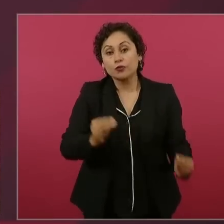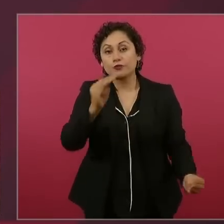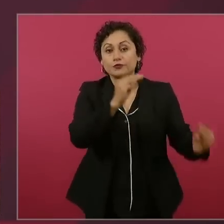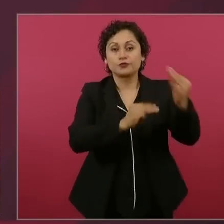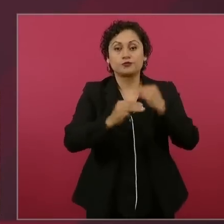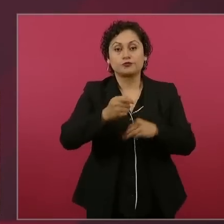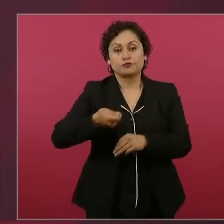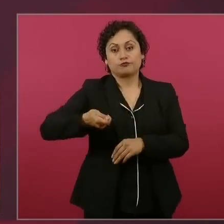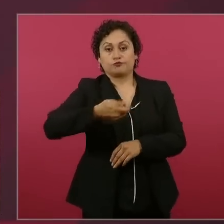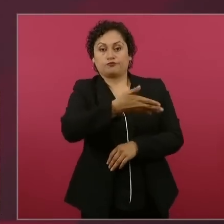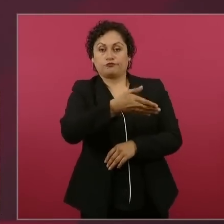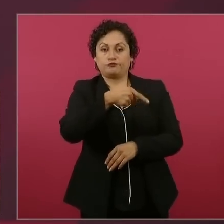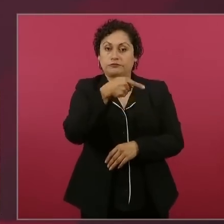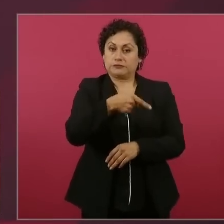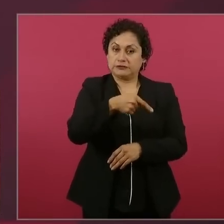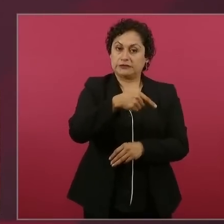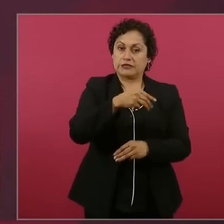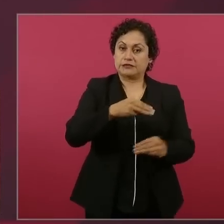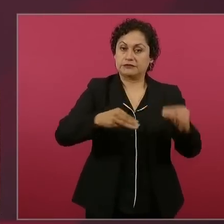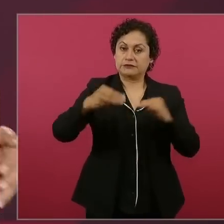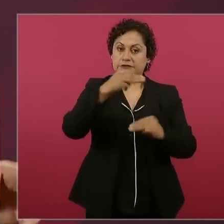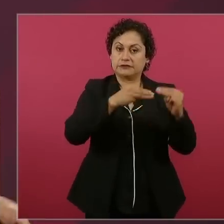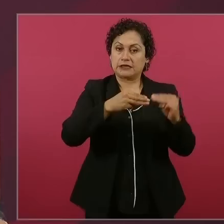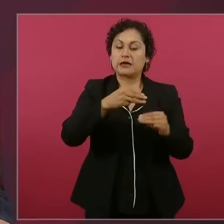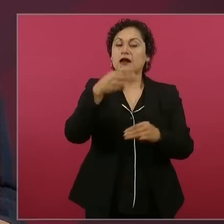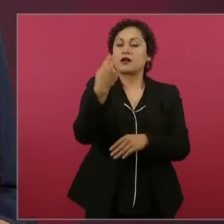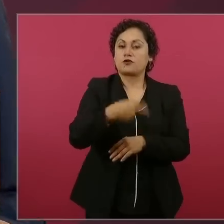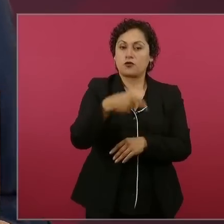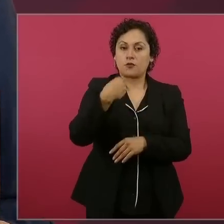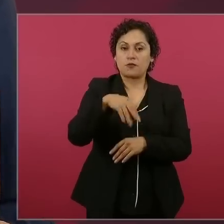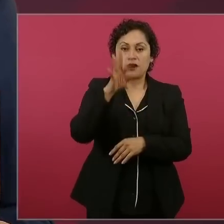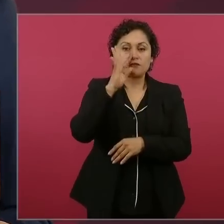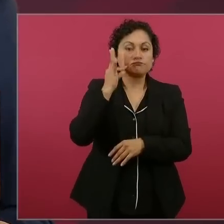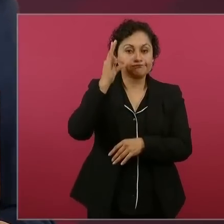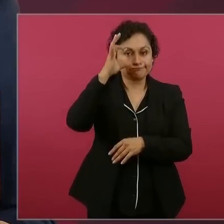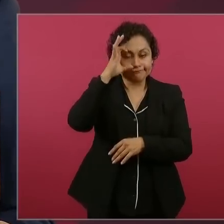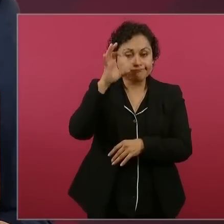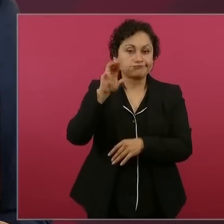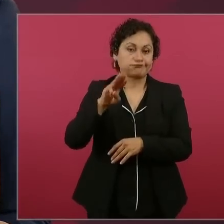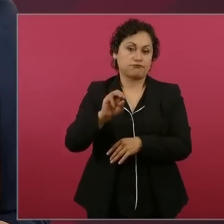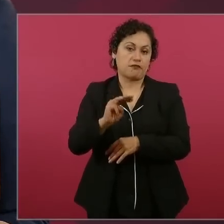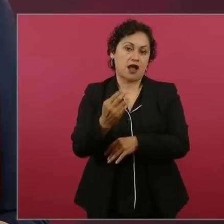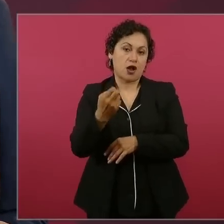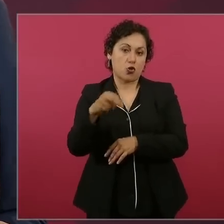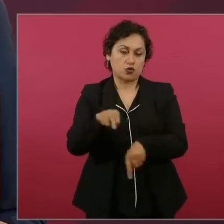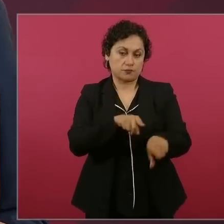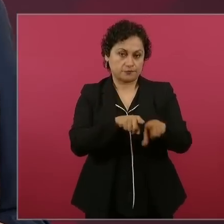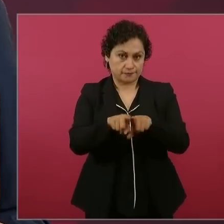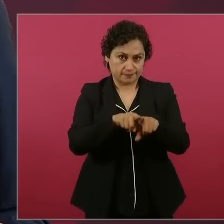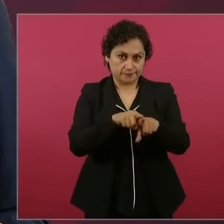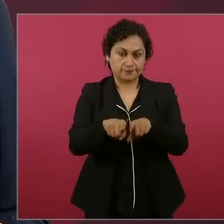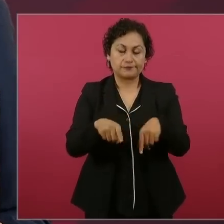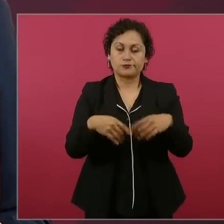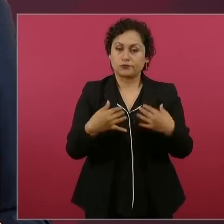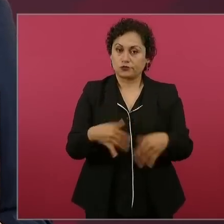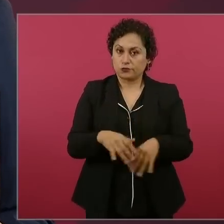conocerse como la Sierra de los Flores Magón, allá en